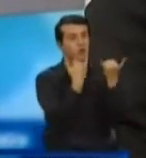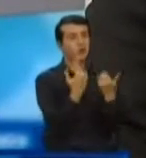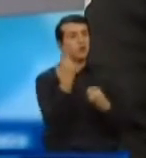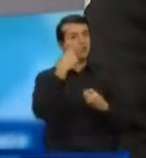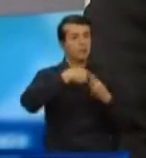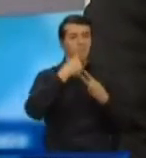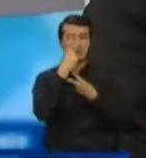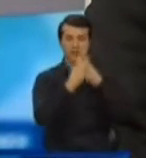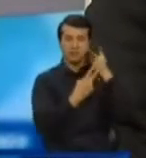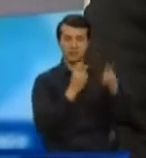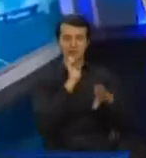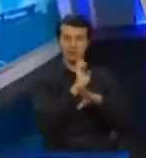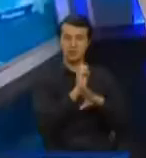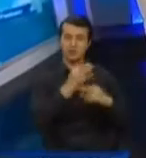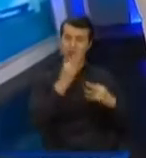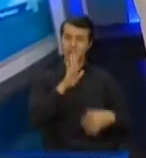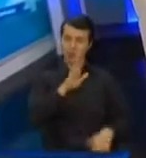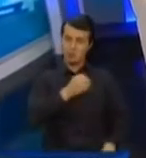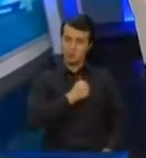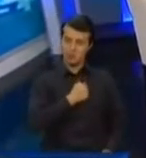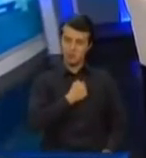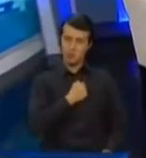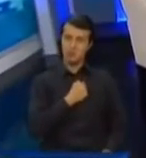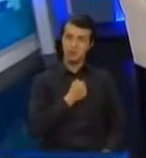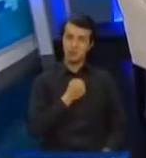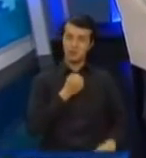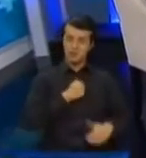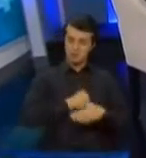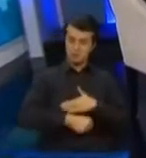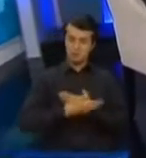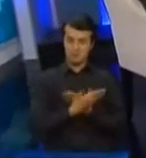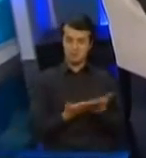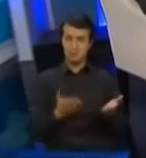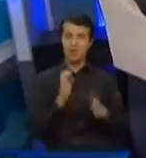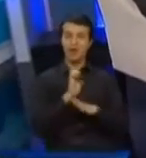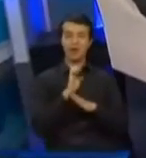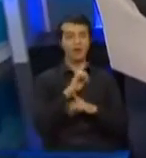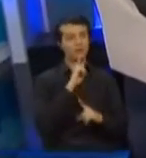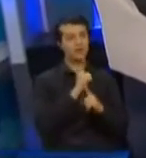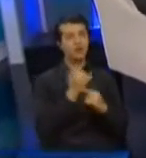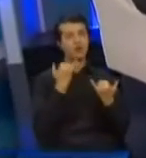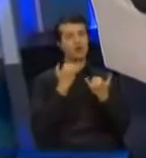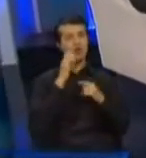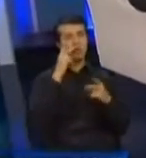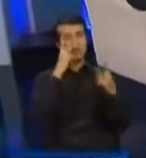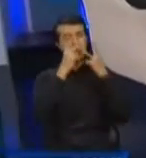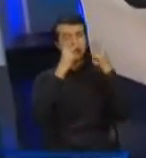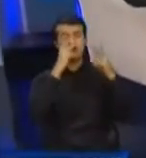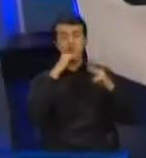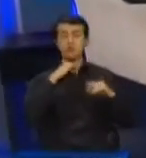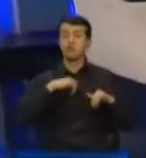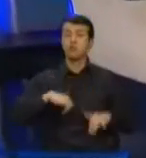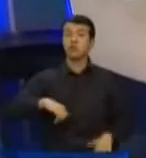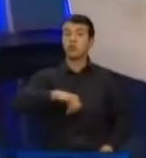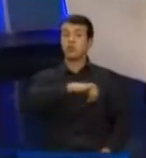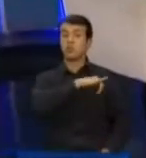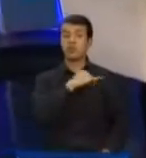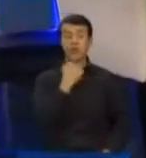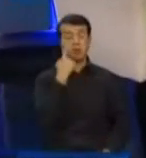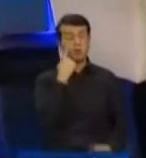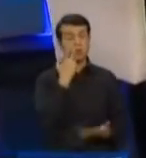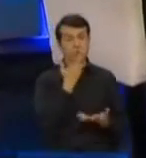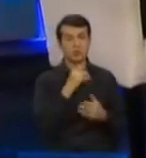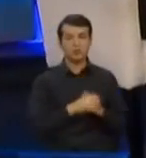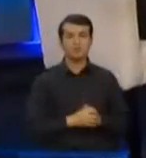estás visitando el Ecuador, tu tierra, por cierto, y vamos a conversar sobre la visión de las democracias en la región y sus